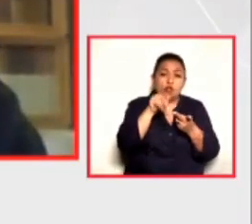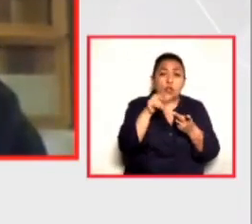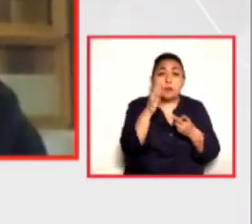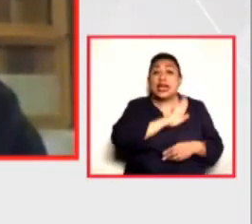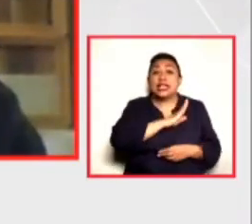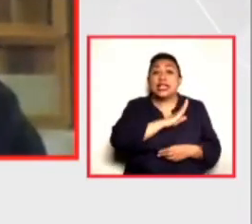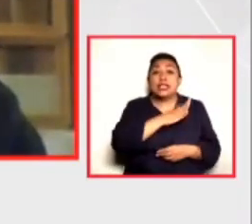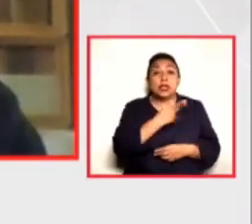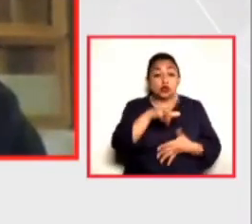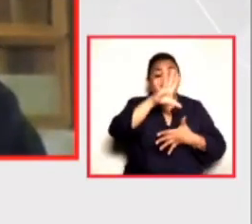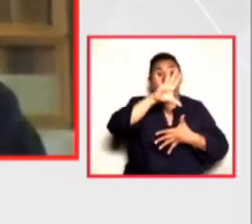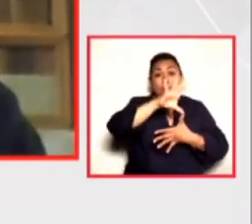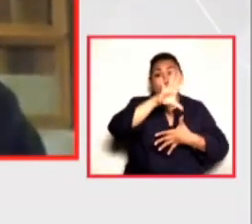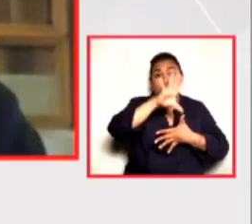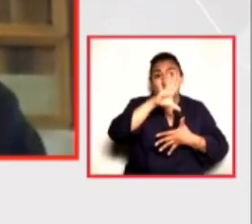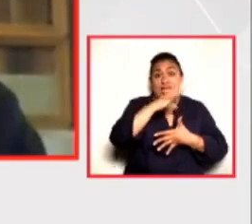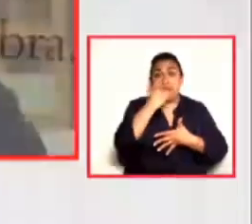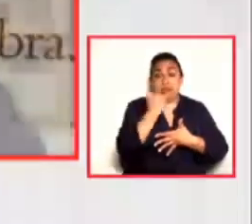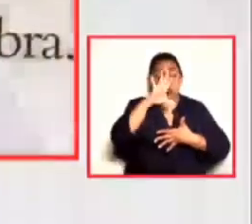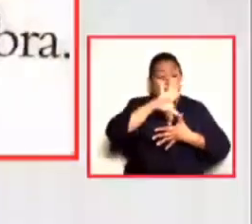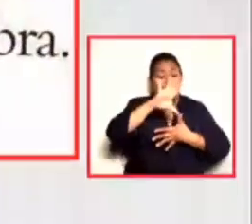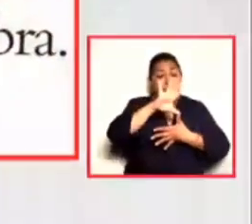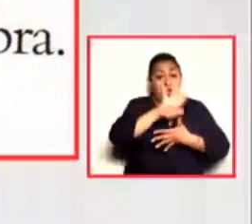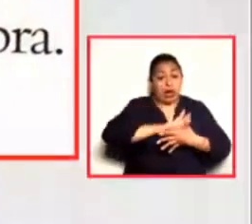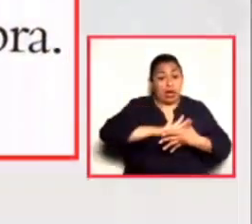donde estamos reuniendo